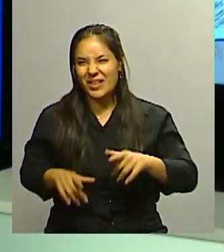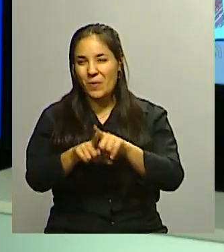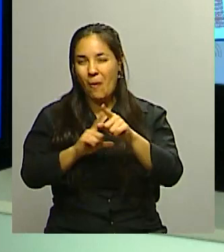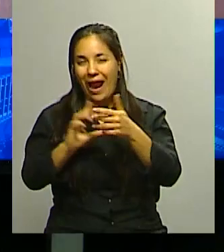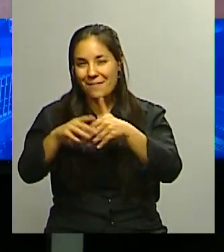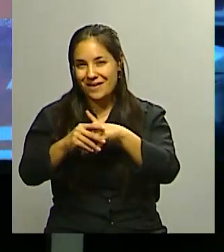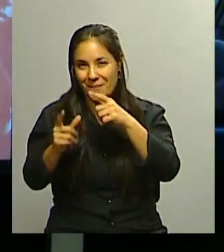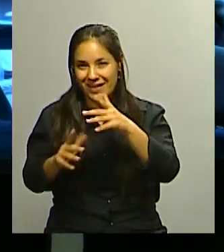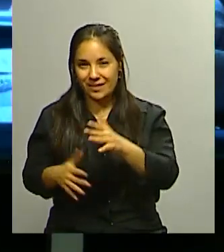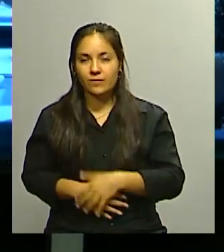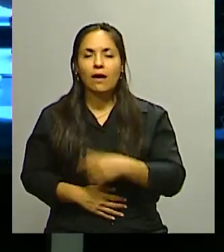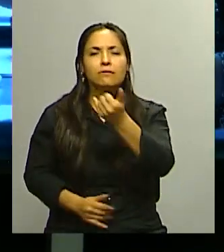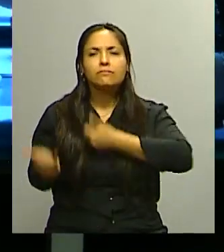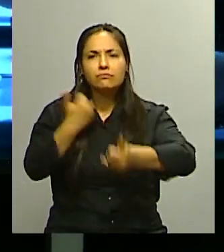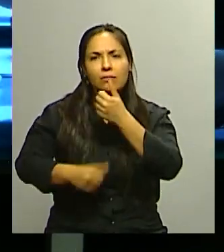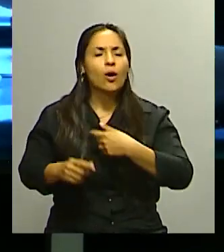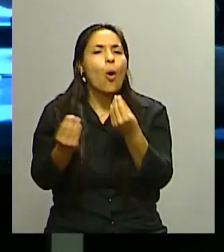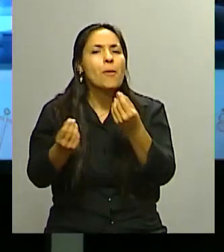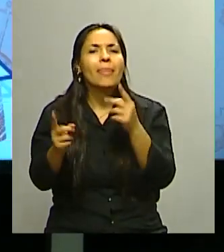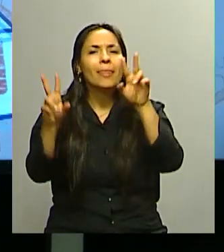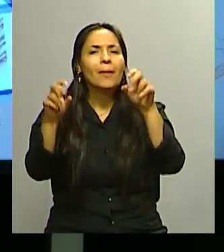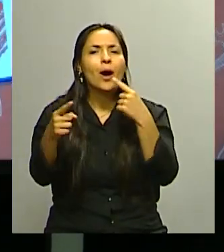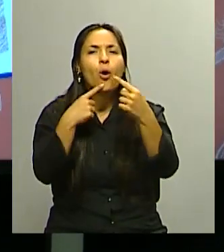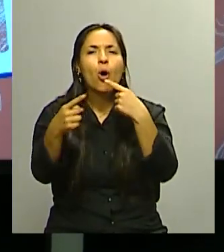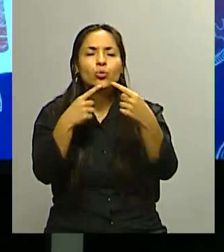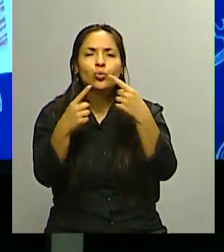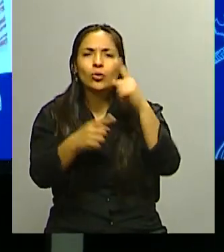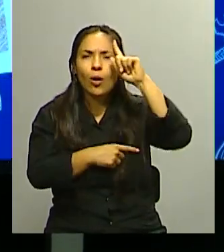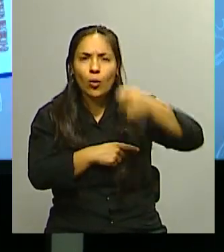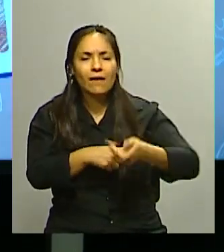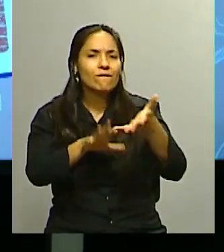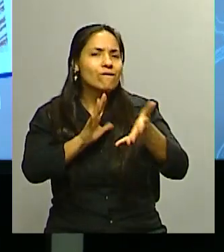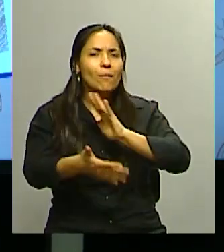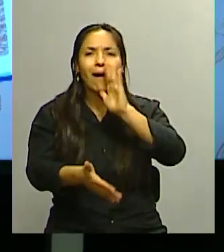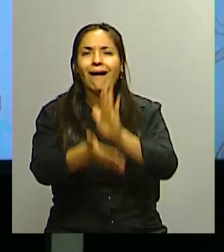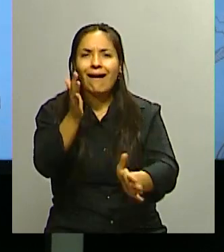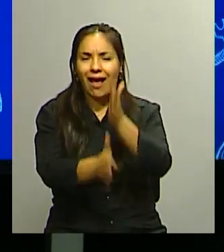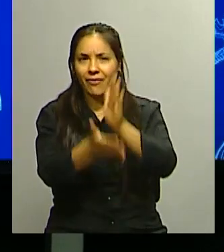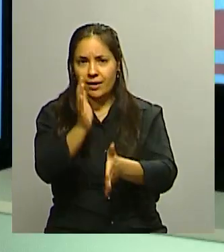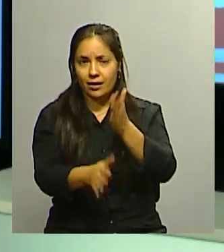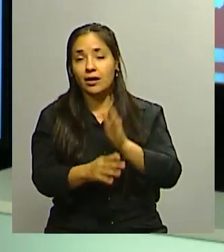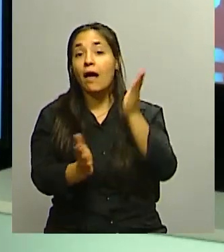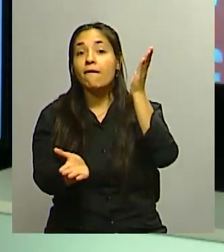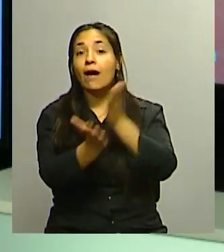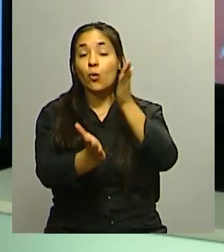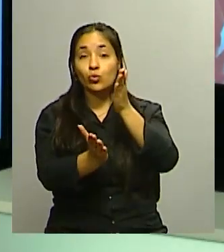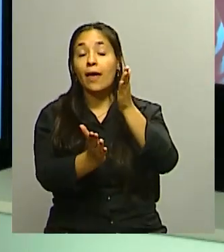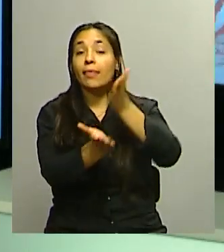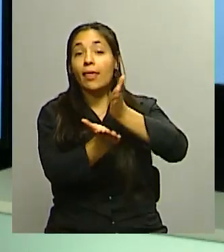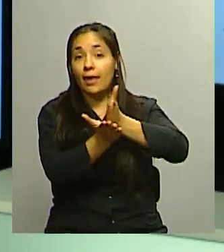trata esto de los consultorios jurídicos, que son gratuitos además de la Facultad de Derecho. ¿Con qué